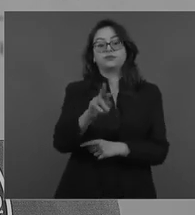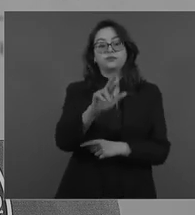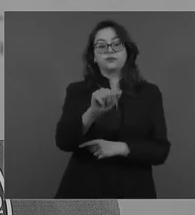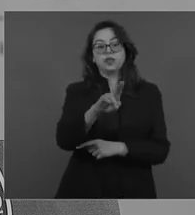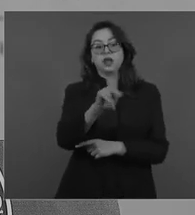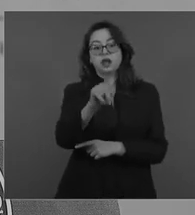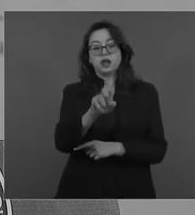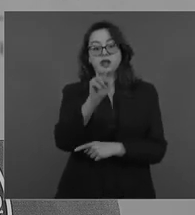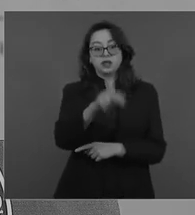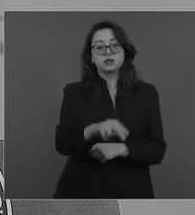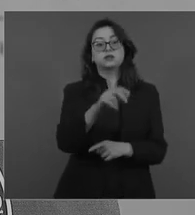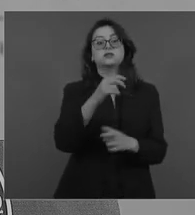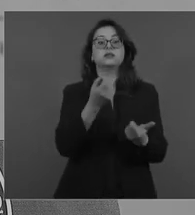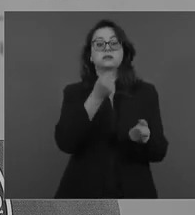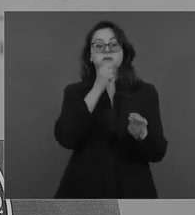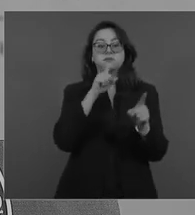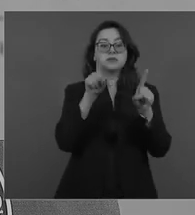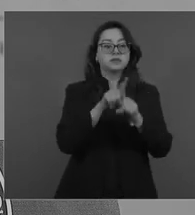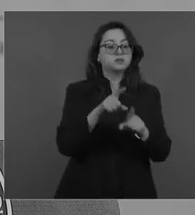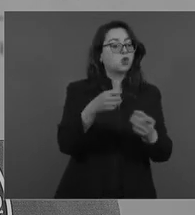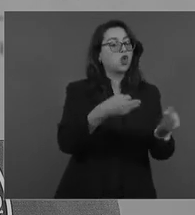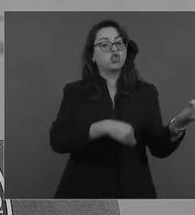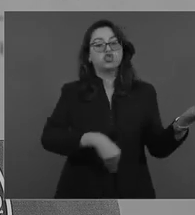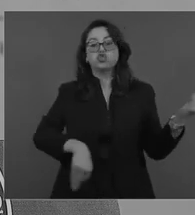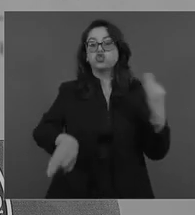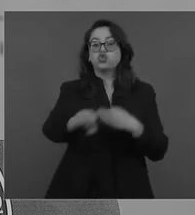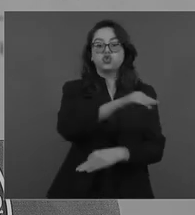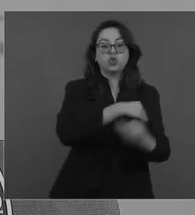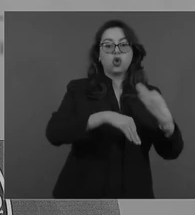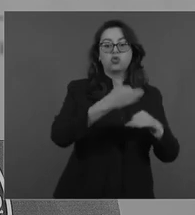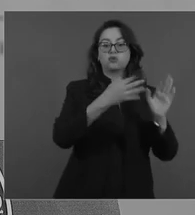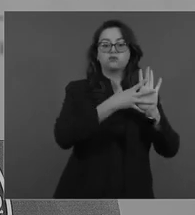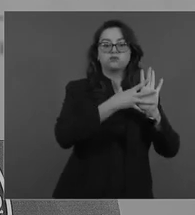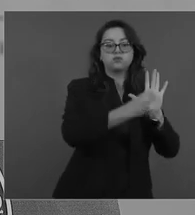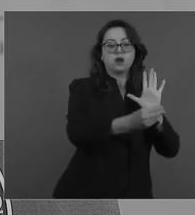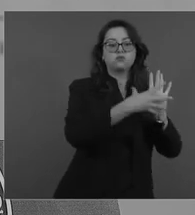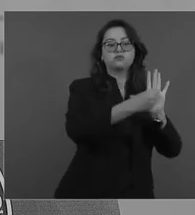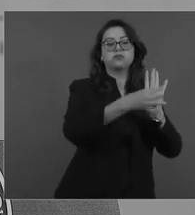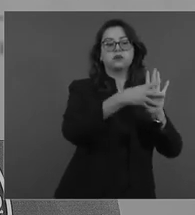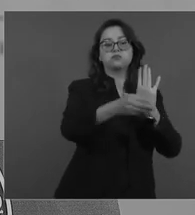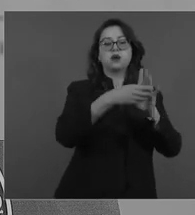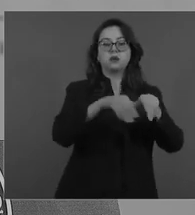como Milenio, El Universal. Todos repitieron